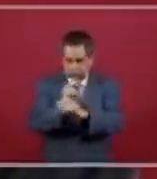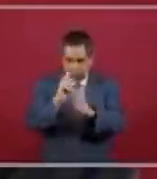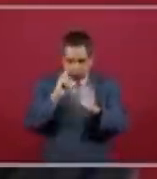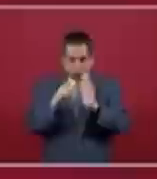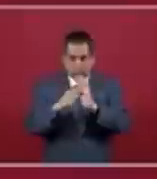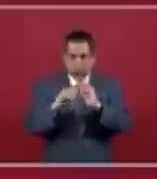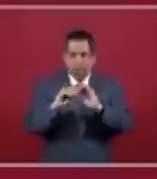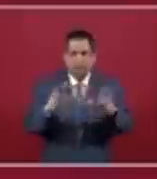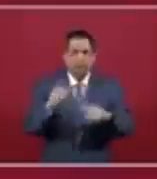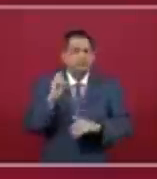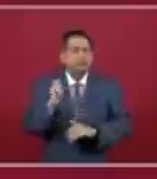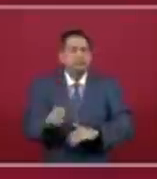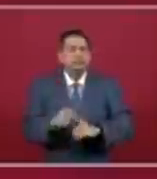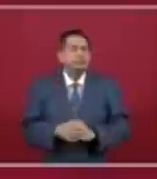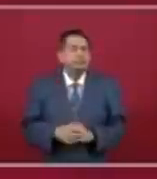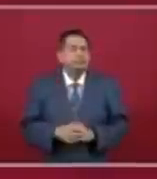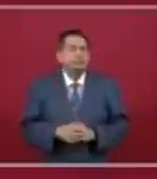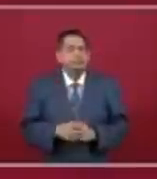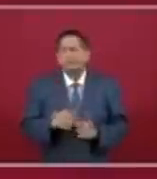aplicar